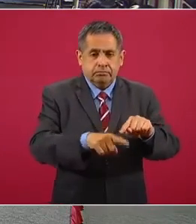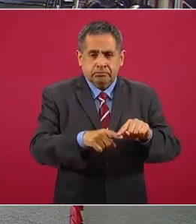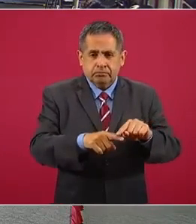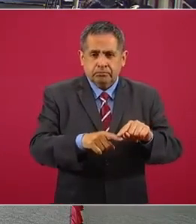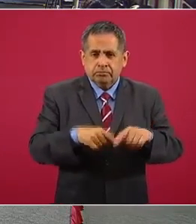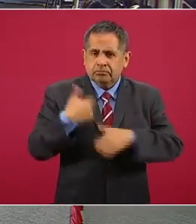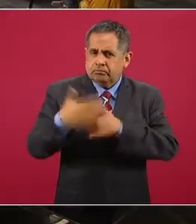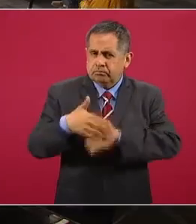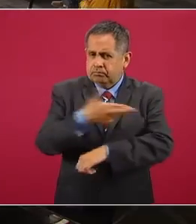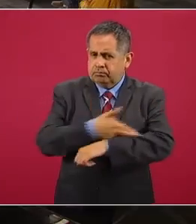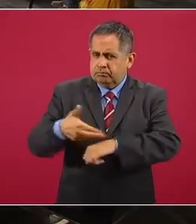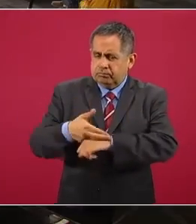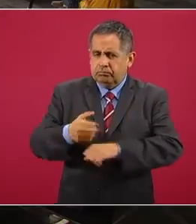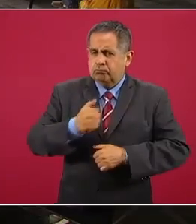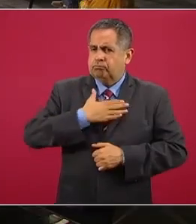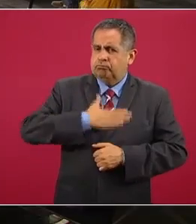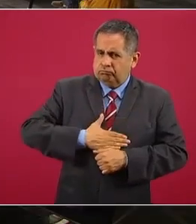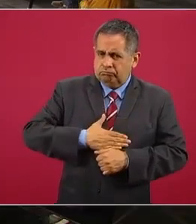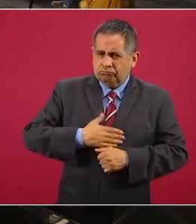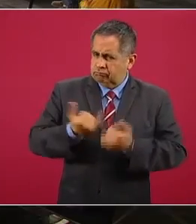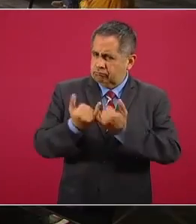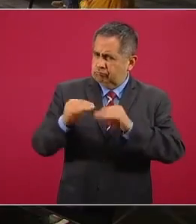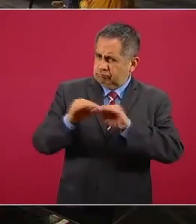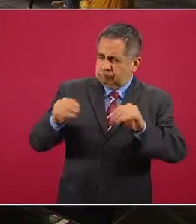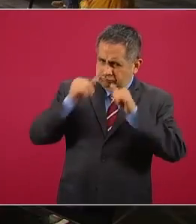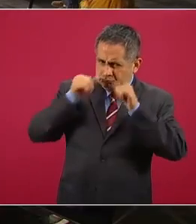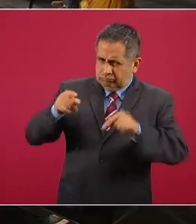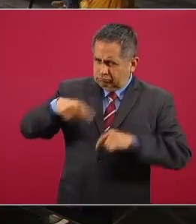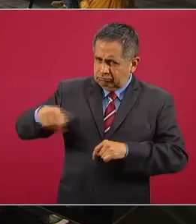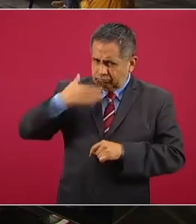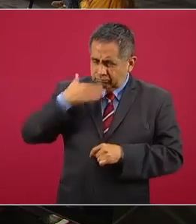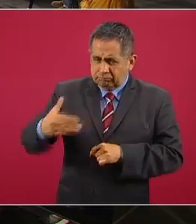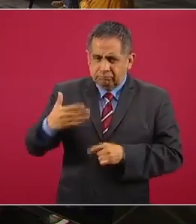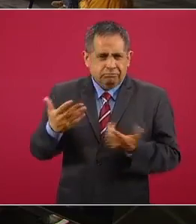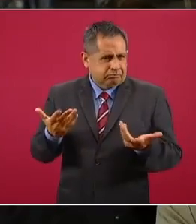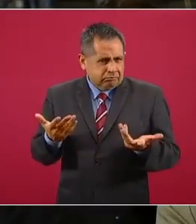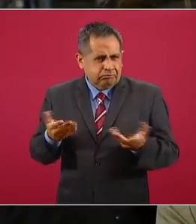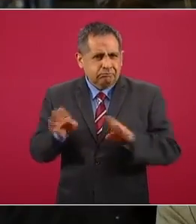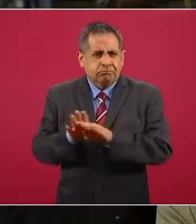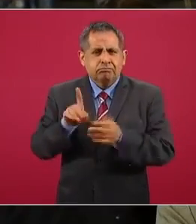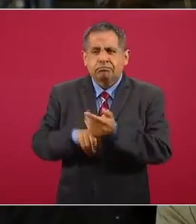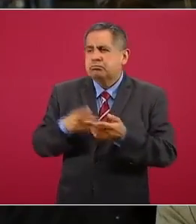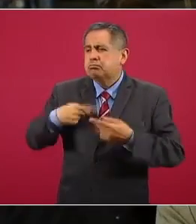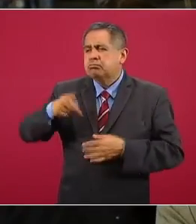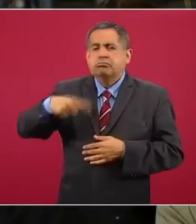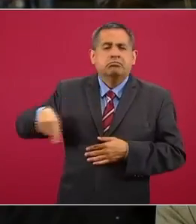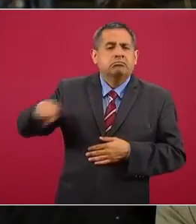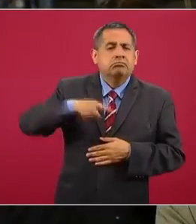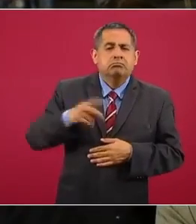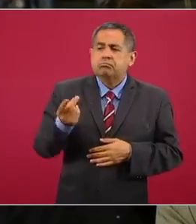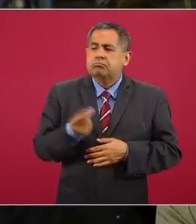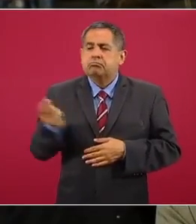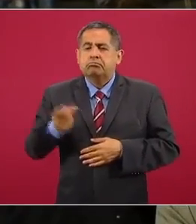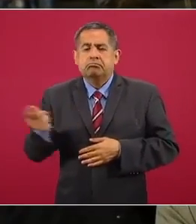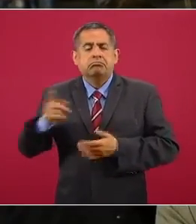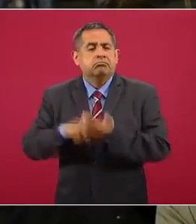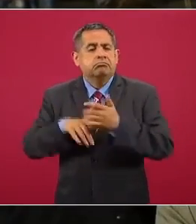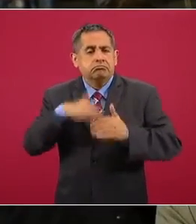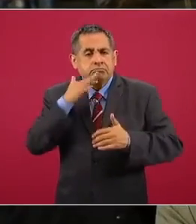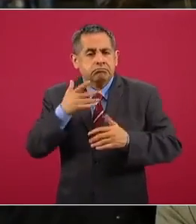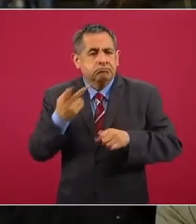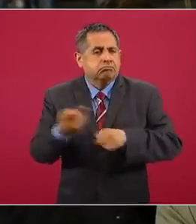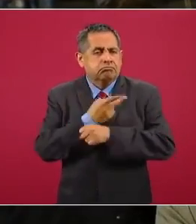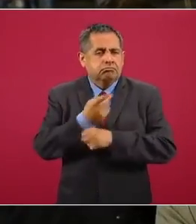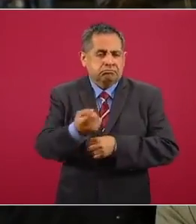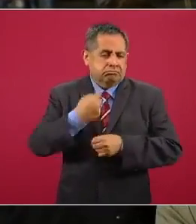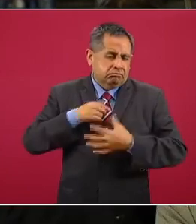que se tomarán para hacer justicia, se van a tomar medidas para hacer justicia laboral hacia todos estos trabajadores que han sido víctimas de esta corrupción. A ver si